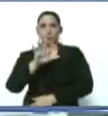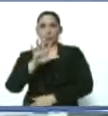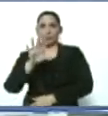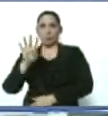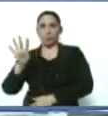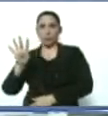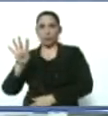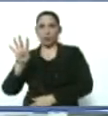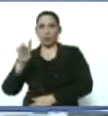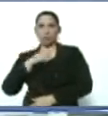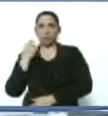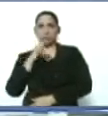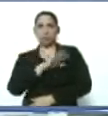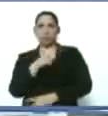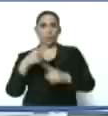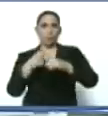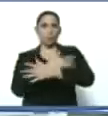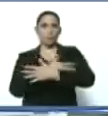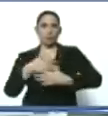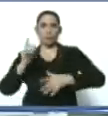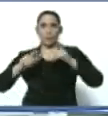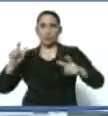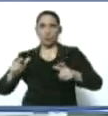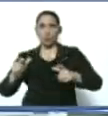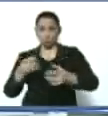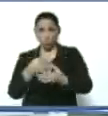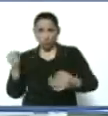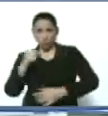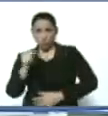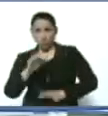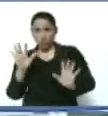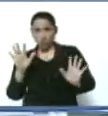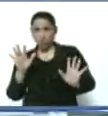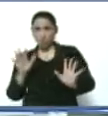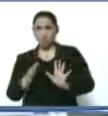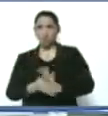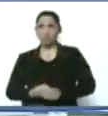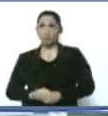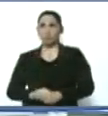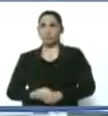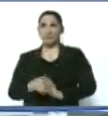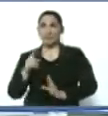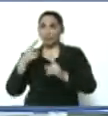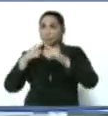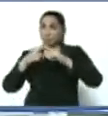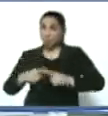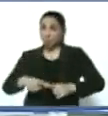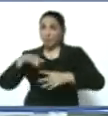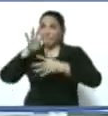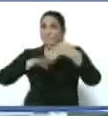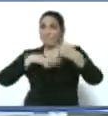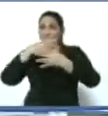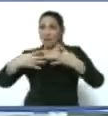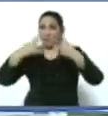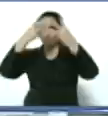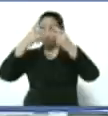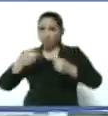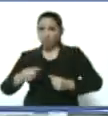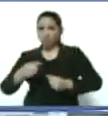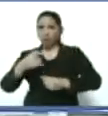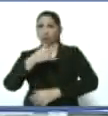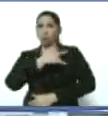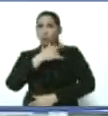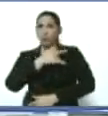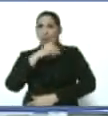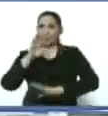254 fallecidos por millón de habitantes, correcto, ¿verdad? Correcto. Esto lo sacan los matemáticos de la Academia de